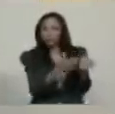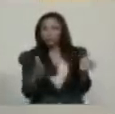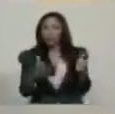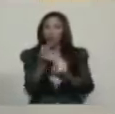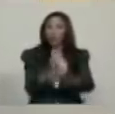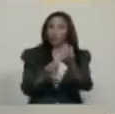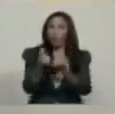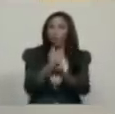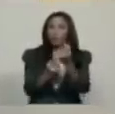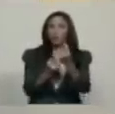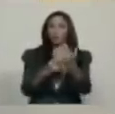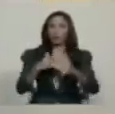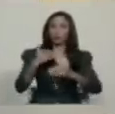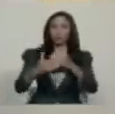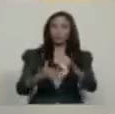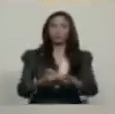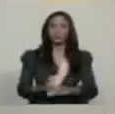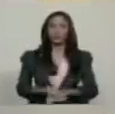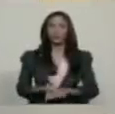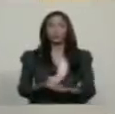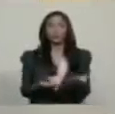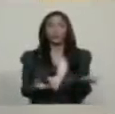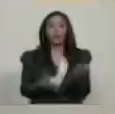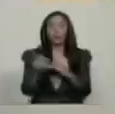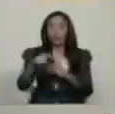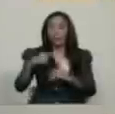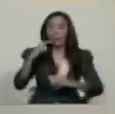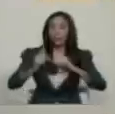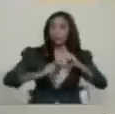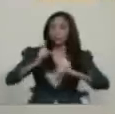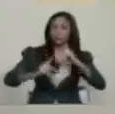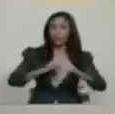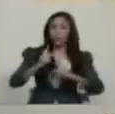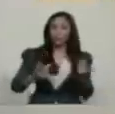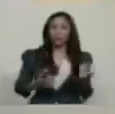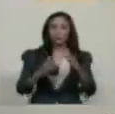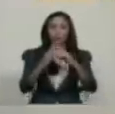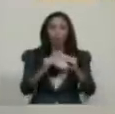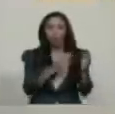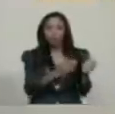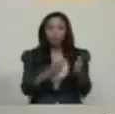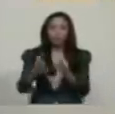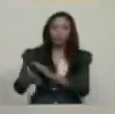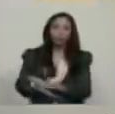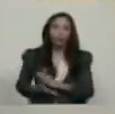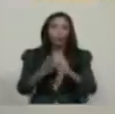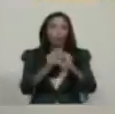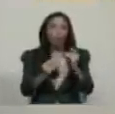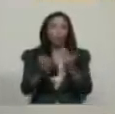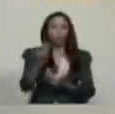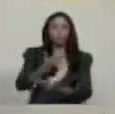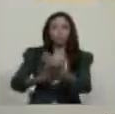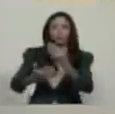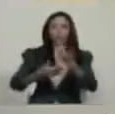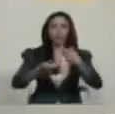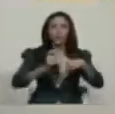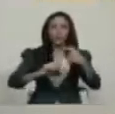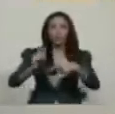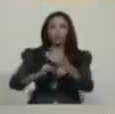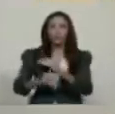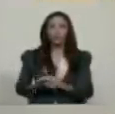monetario, todo el proceso productivo, distributivo, comercializador de nuestro